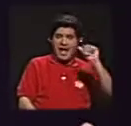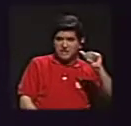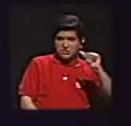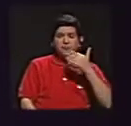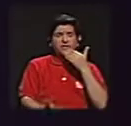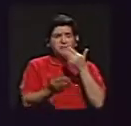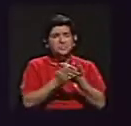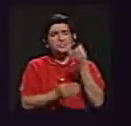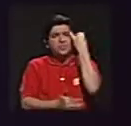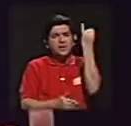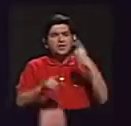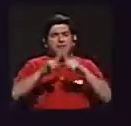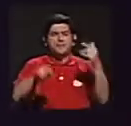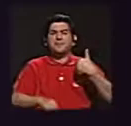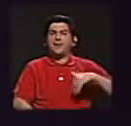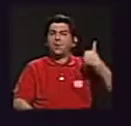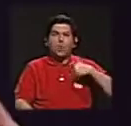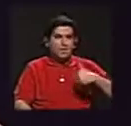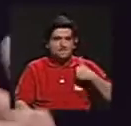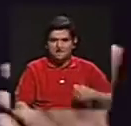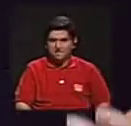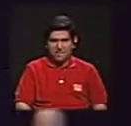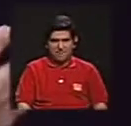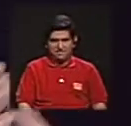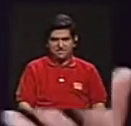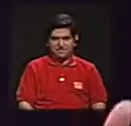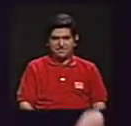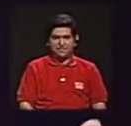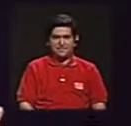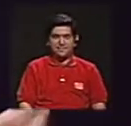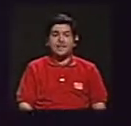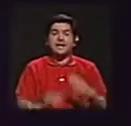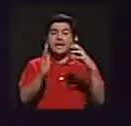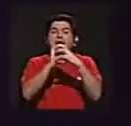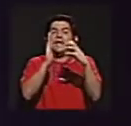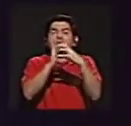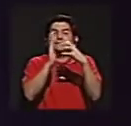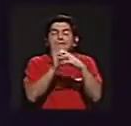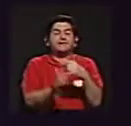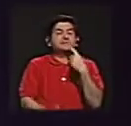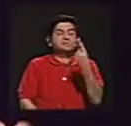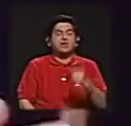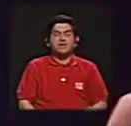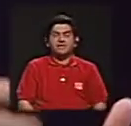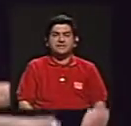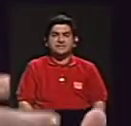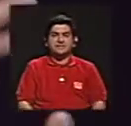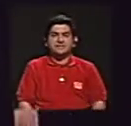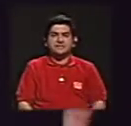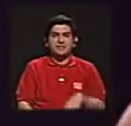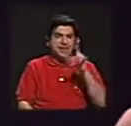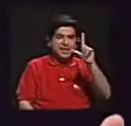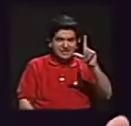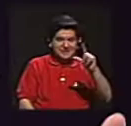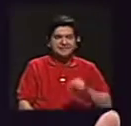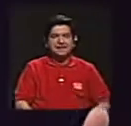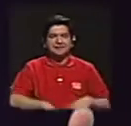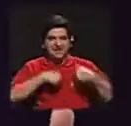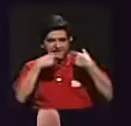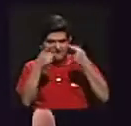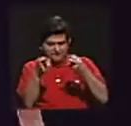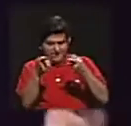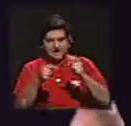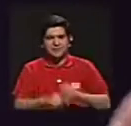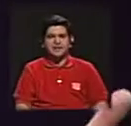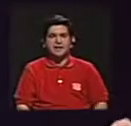pero era un hombre. Y entonces, en el texto, le hace decir a Lisístrata, por ejemplo, cuando Lisístrata llega